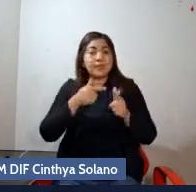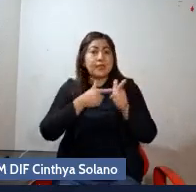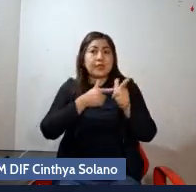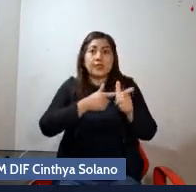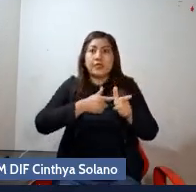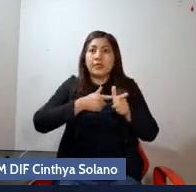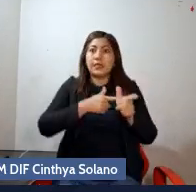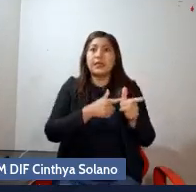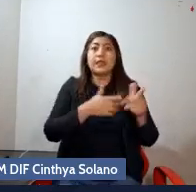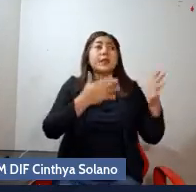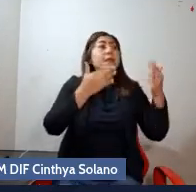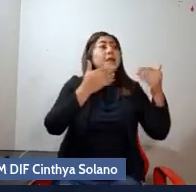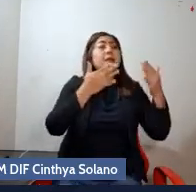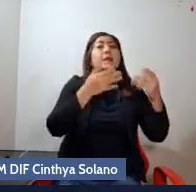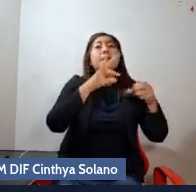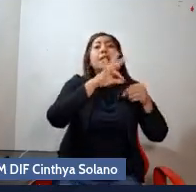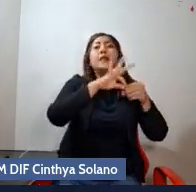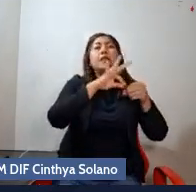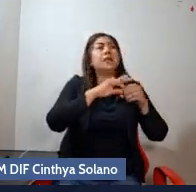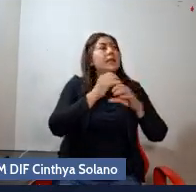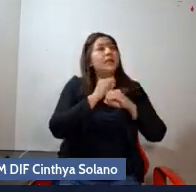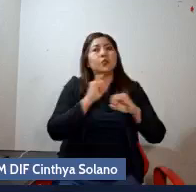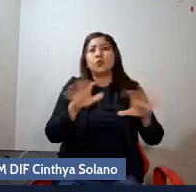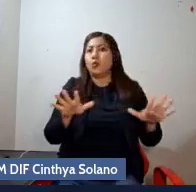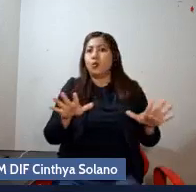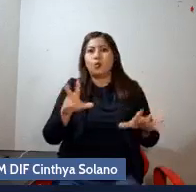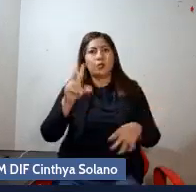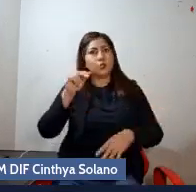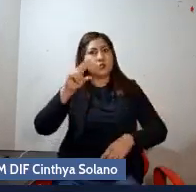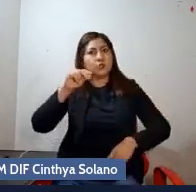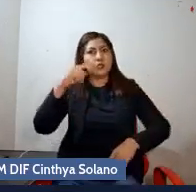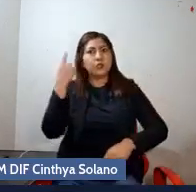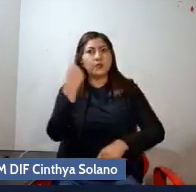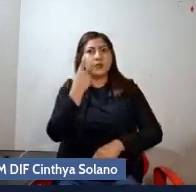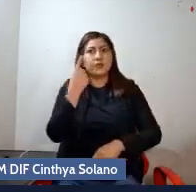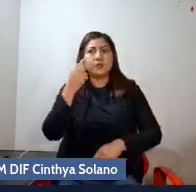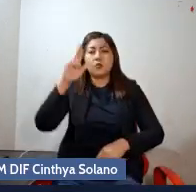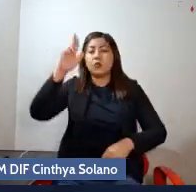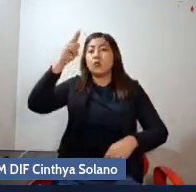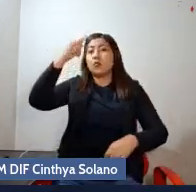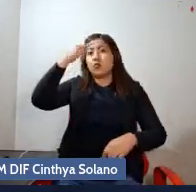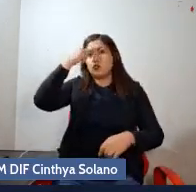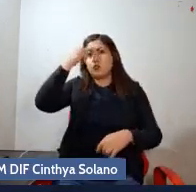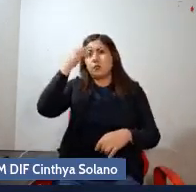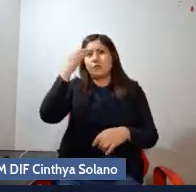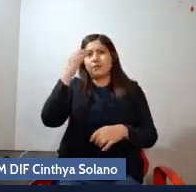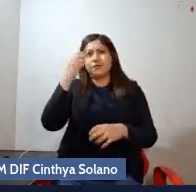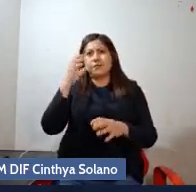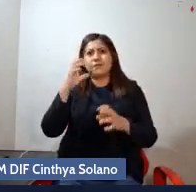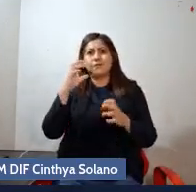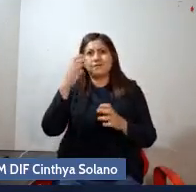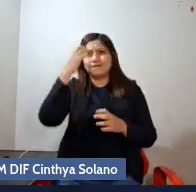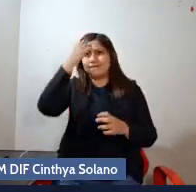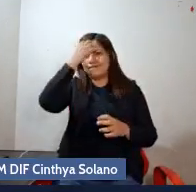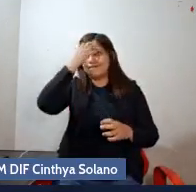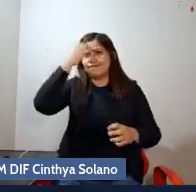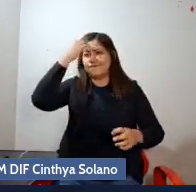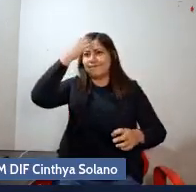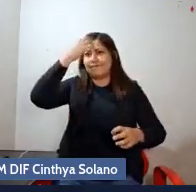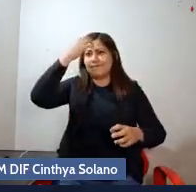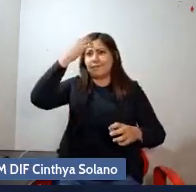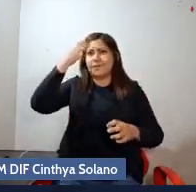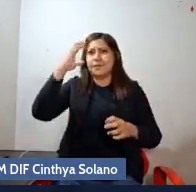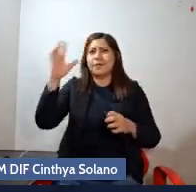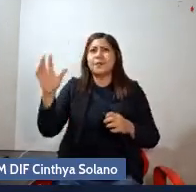que reflexione la ciudadanía su voto y que libremente lo emita el domingo. Y en jornada electoral